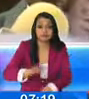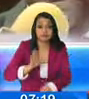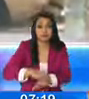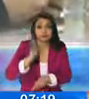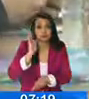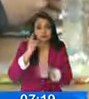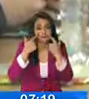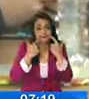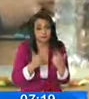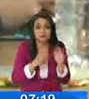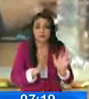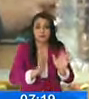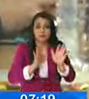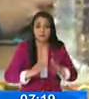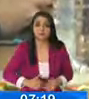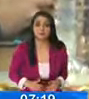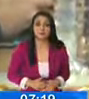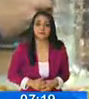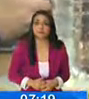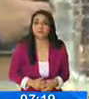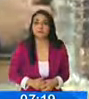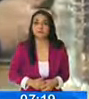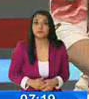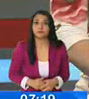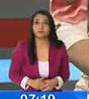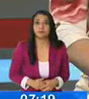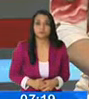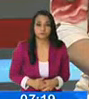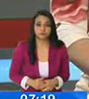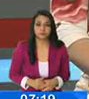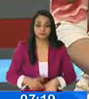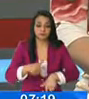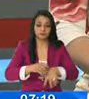fiscal. Informó Patricia Aldaz.